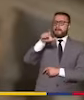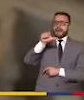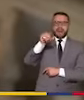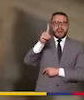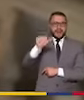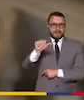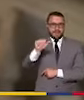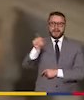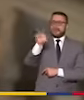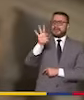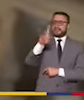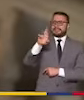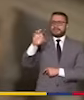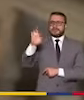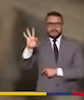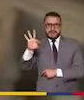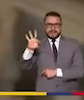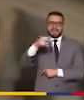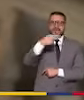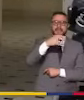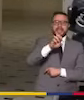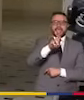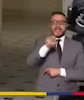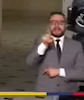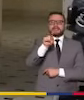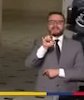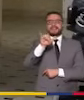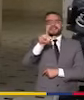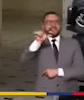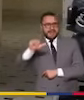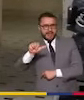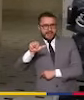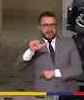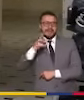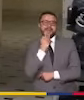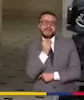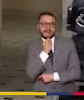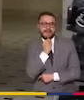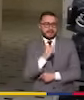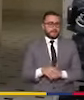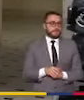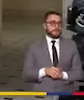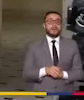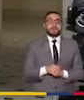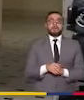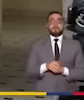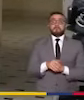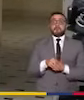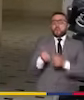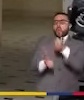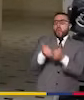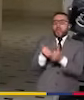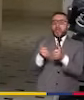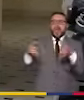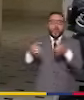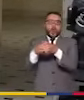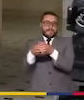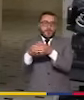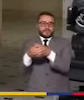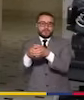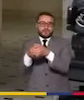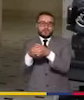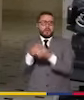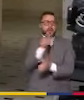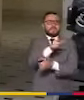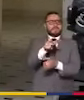Street, Herzliya, Israel. Tipo: corporación. Personas